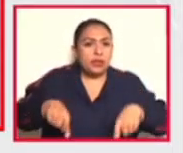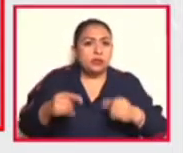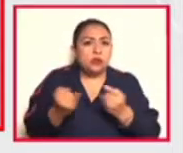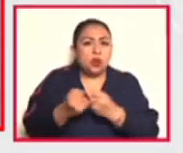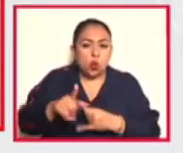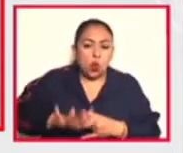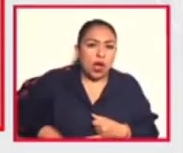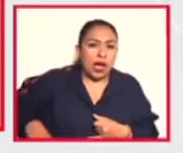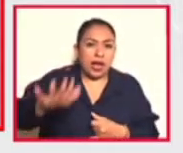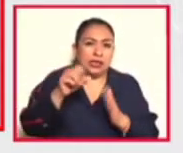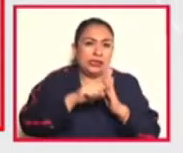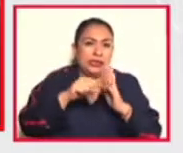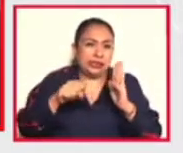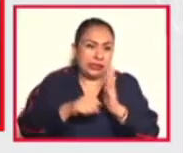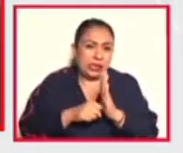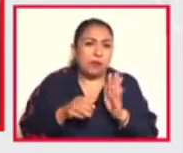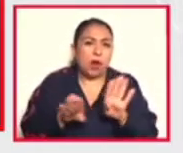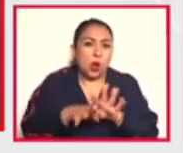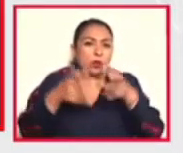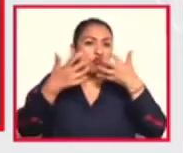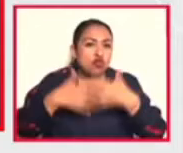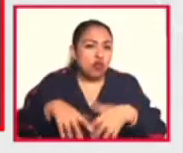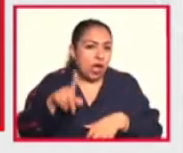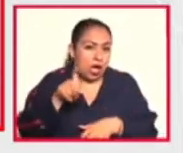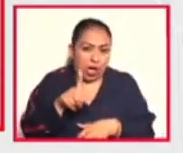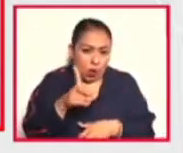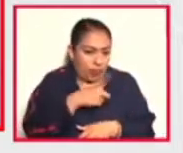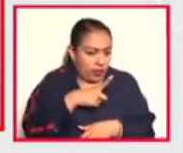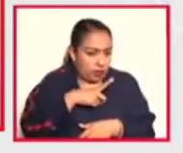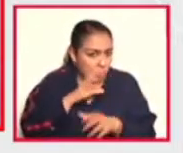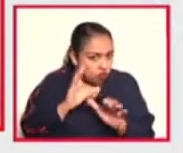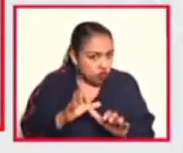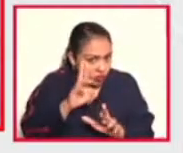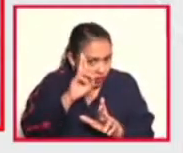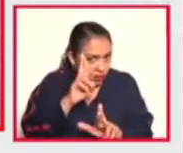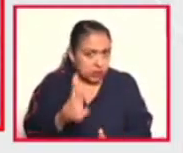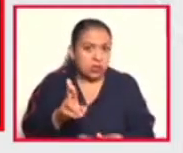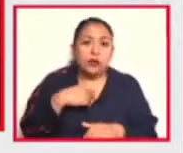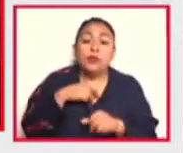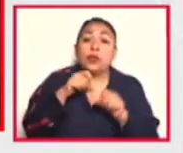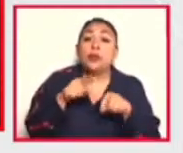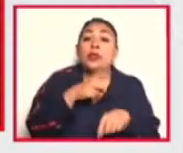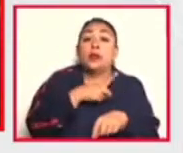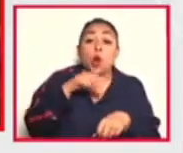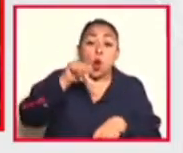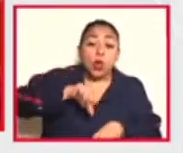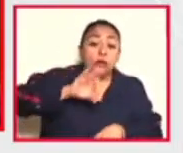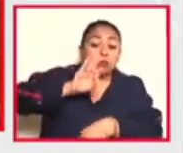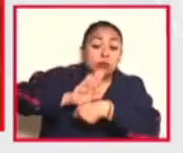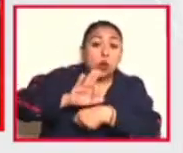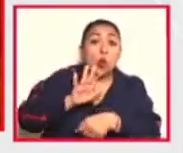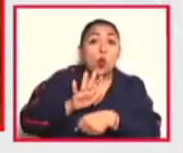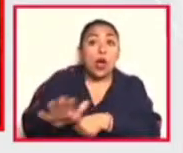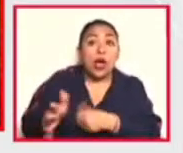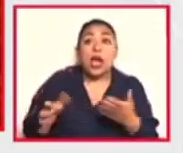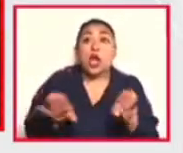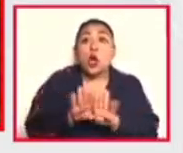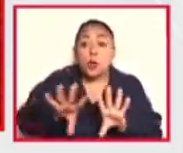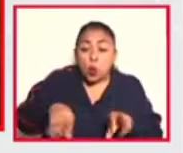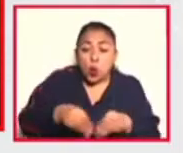el mismo sistema de producción de esa agua. Tenemos que abrazar hoy en día el cómo